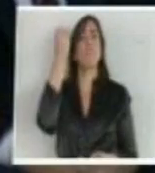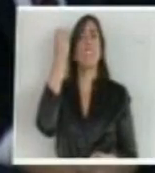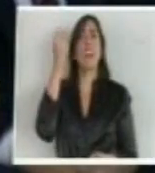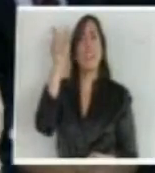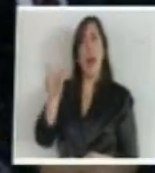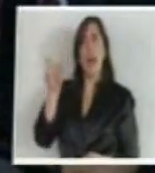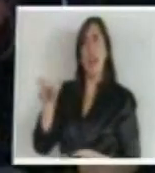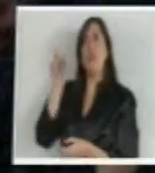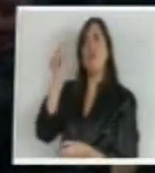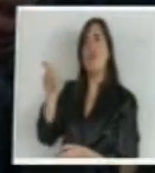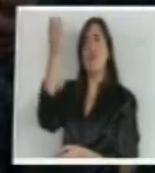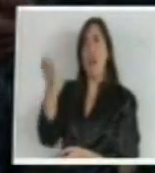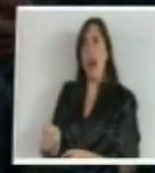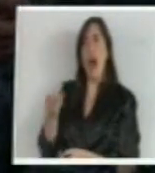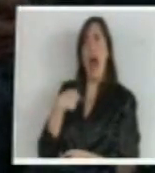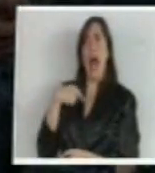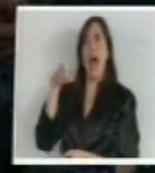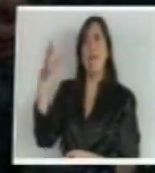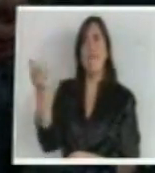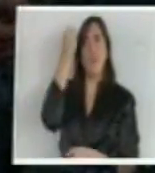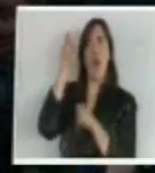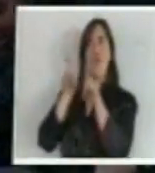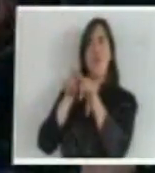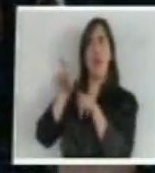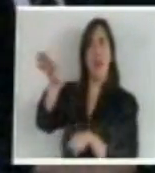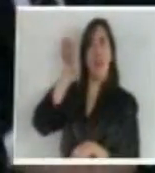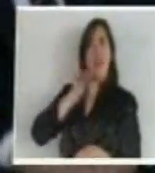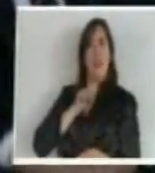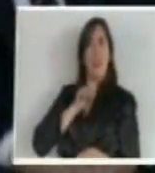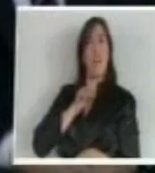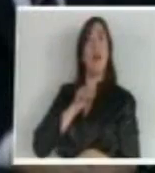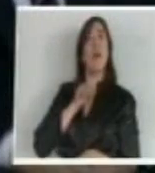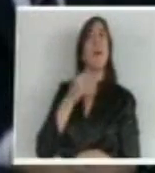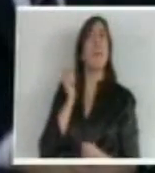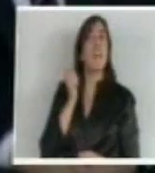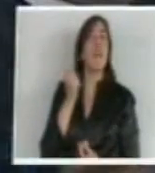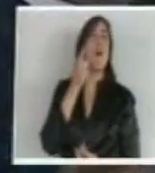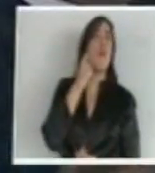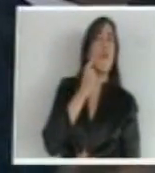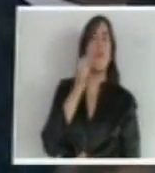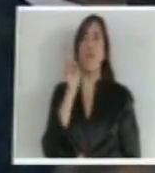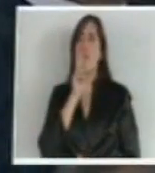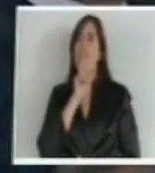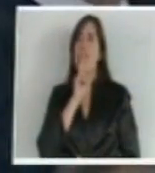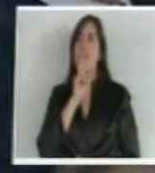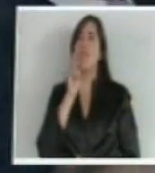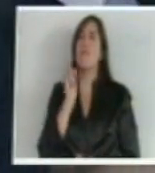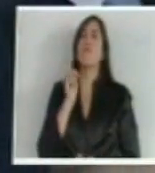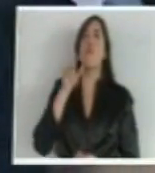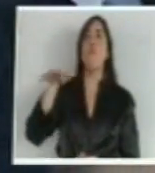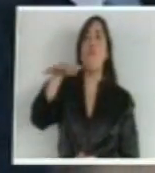un rasgo distintivo de los hombres y mujeres, de los